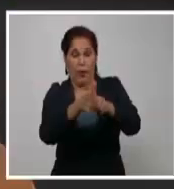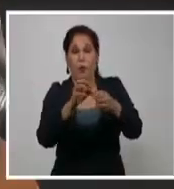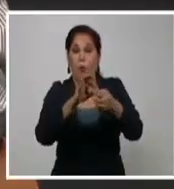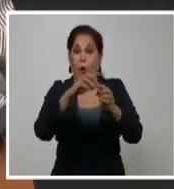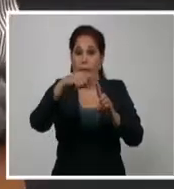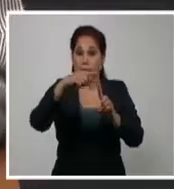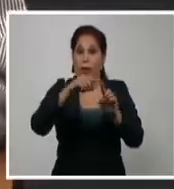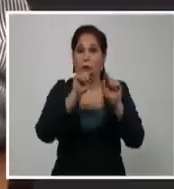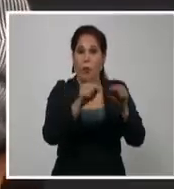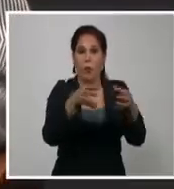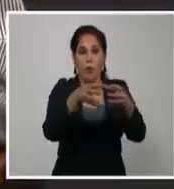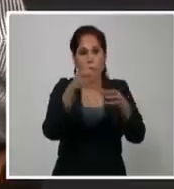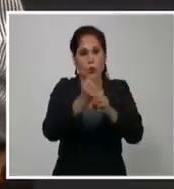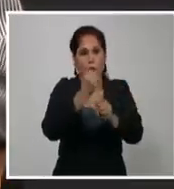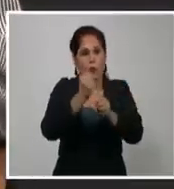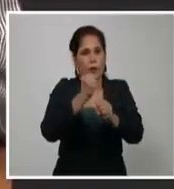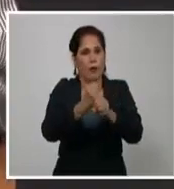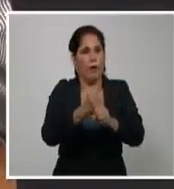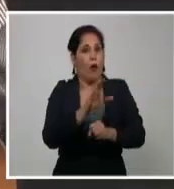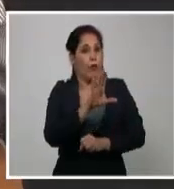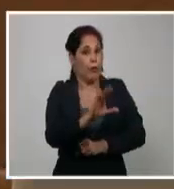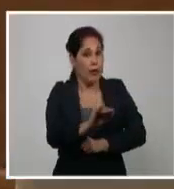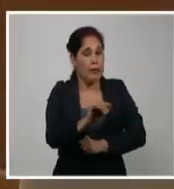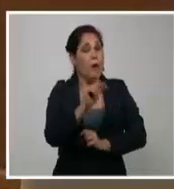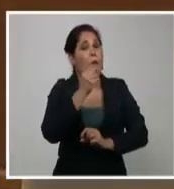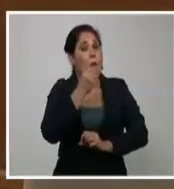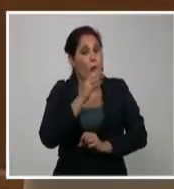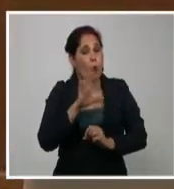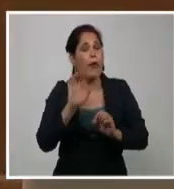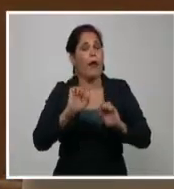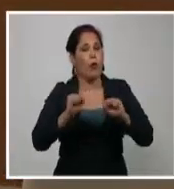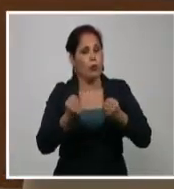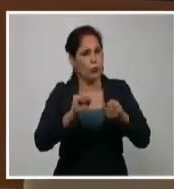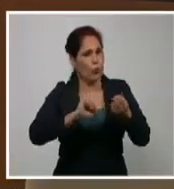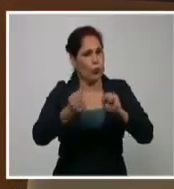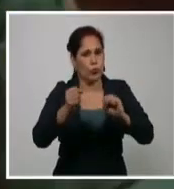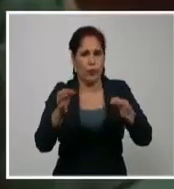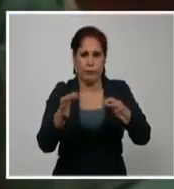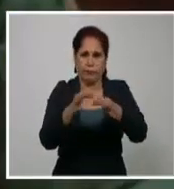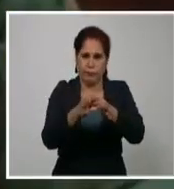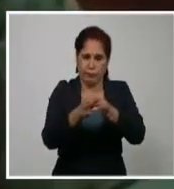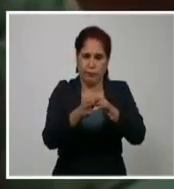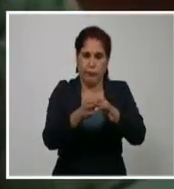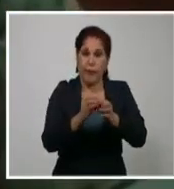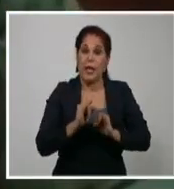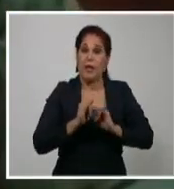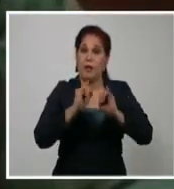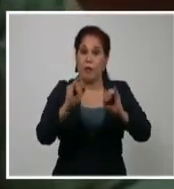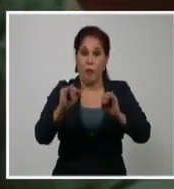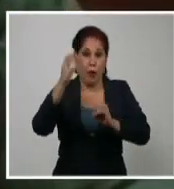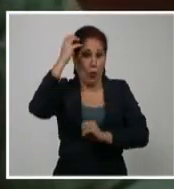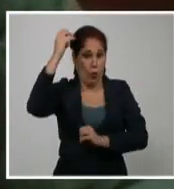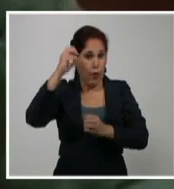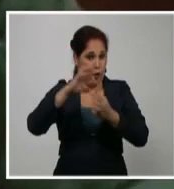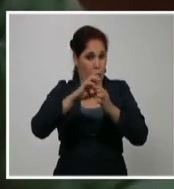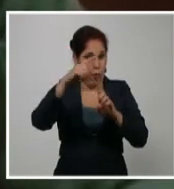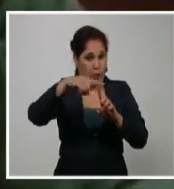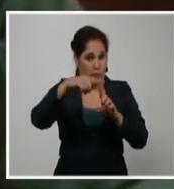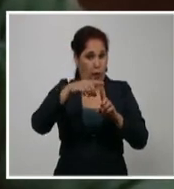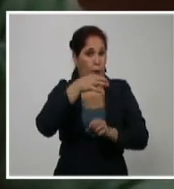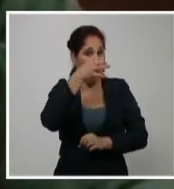juicio del Grupo Temporal de Trabajo, da señales de que puede retomar el control de la enfermedad. Según informó su gobernador, Emilio Matos